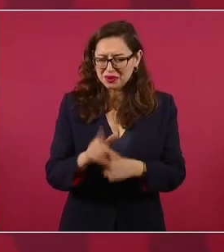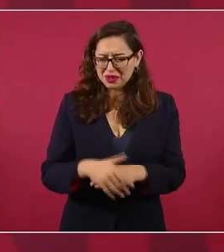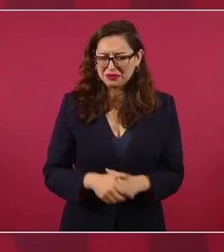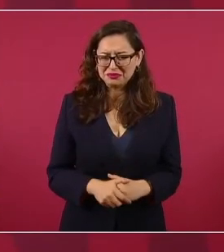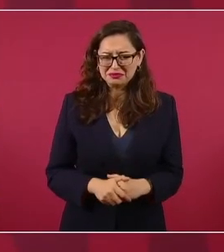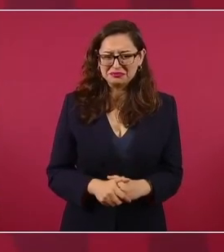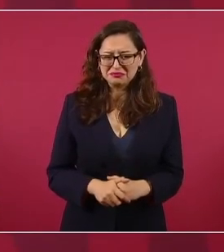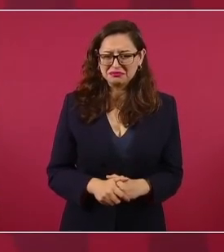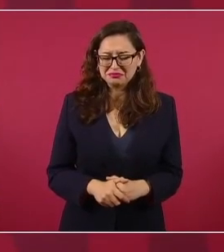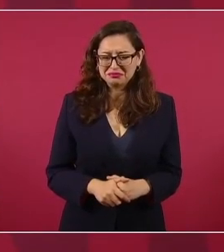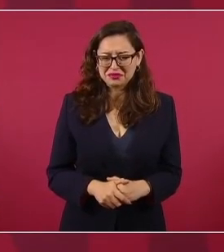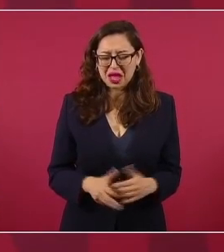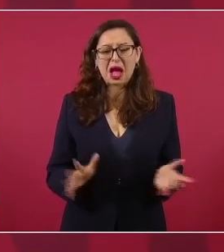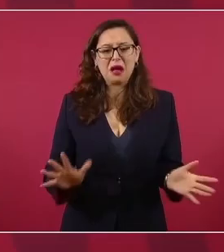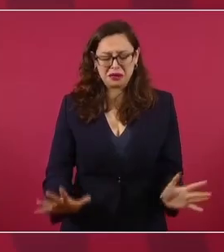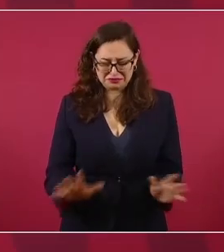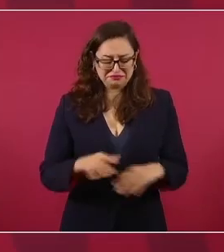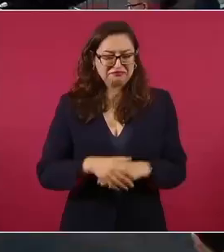a la democracia